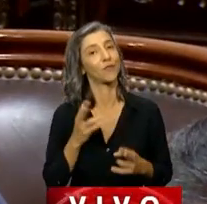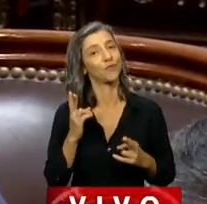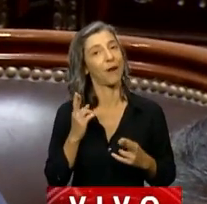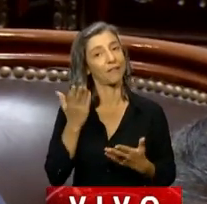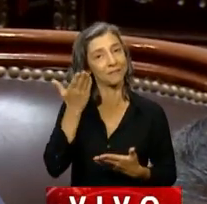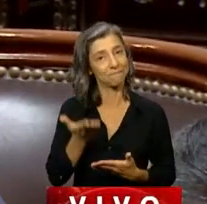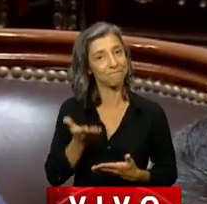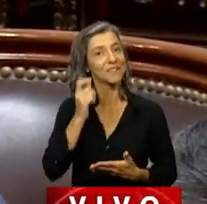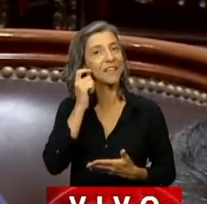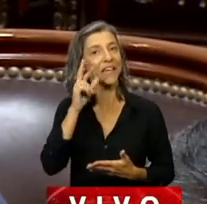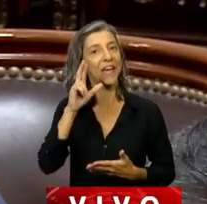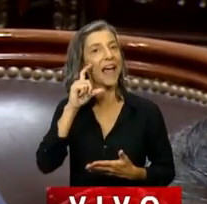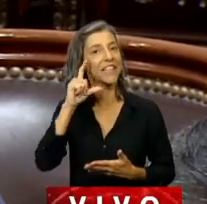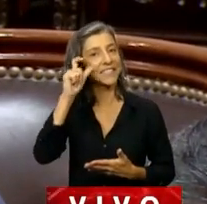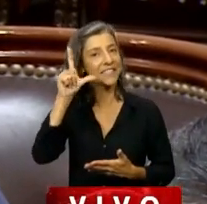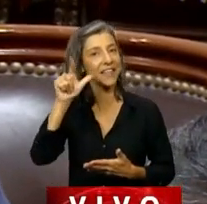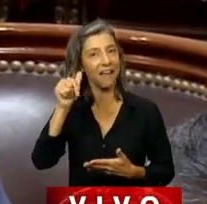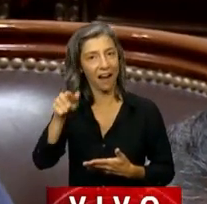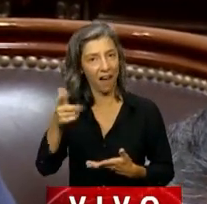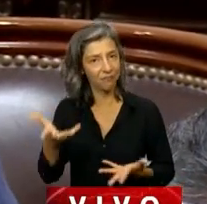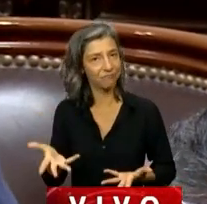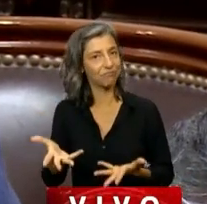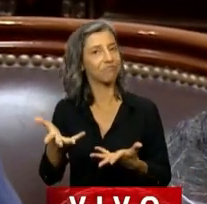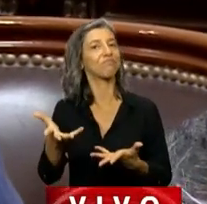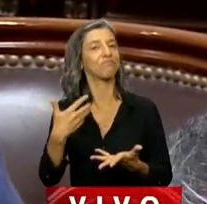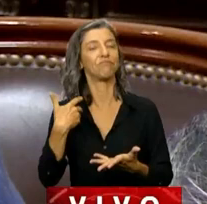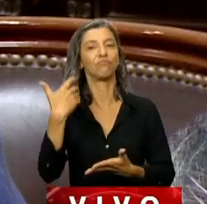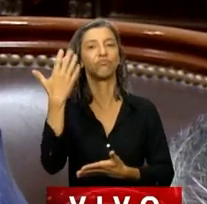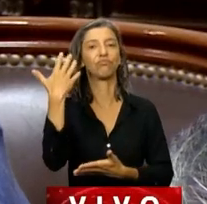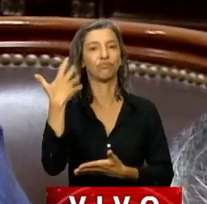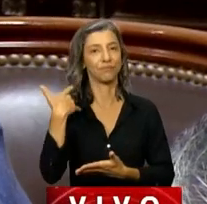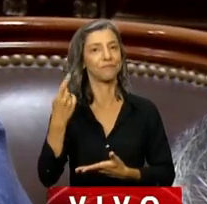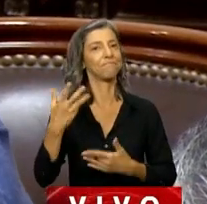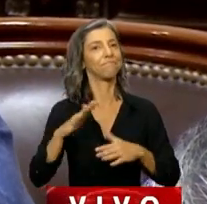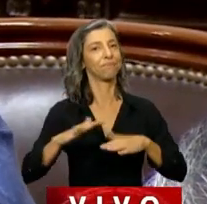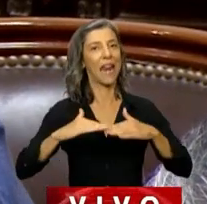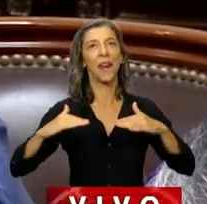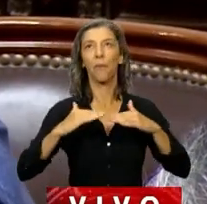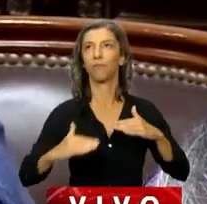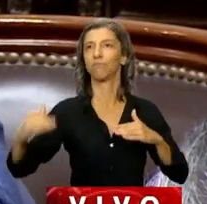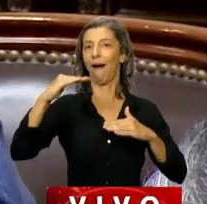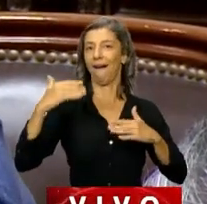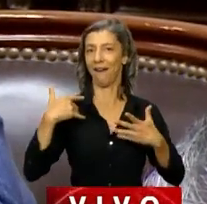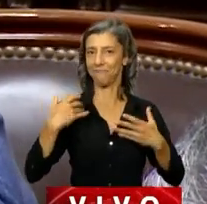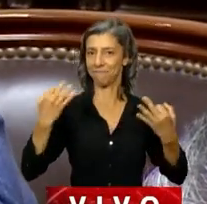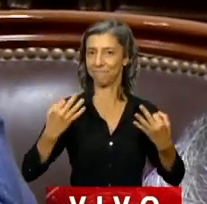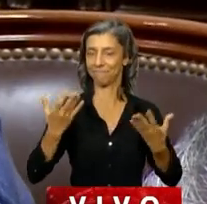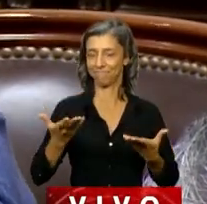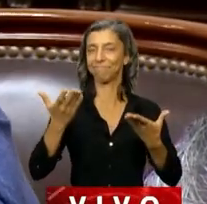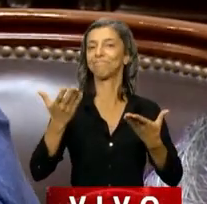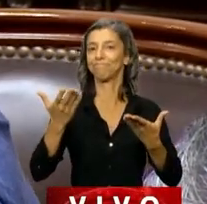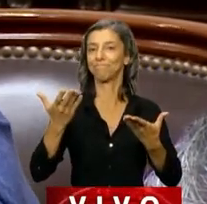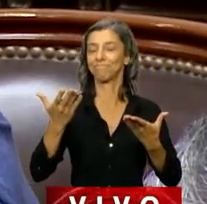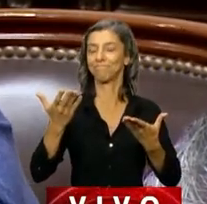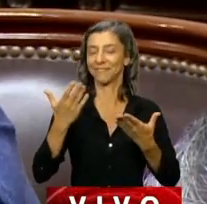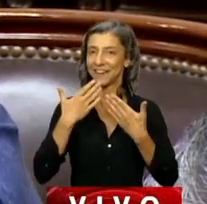solo levantara la tribuna y las gradas, sino que levantara el nivel de la discusión, porque verdaderamente creo